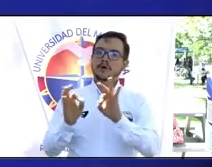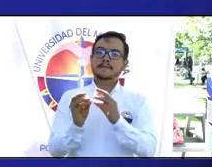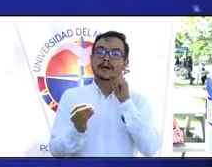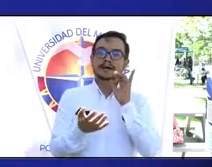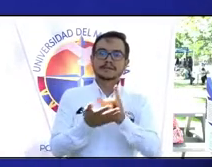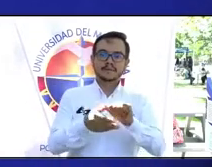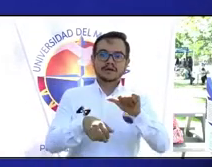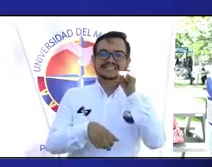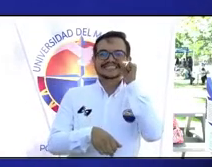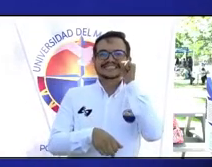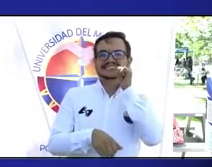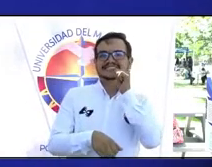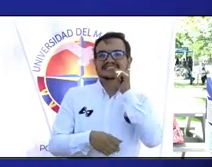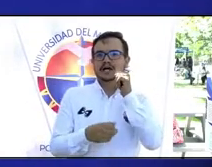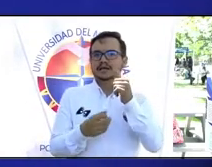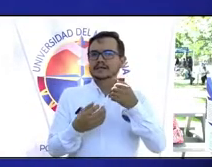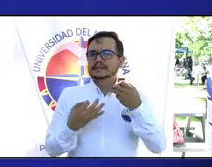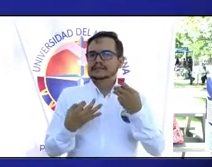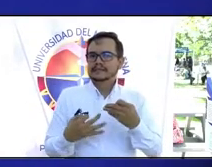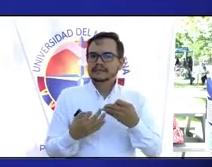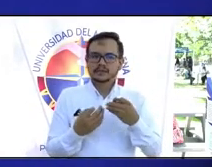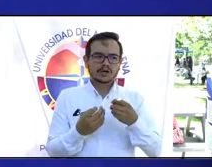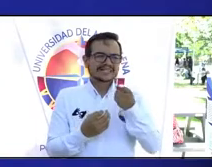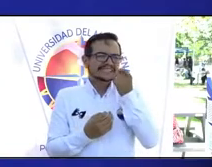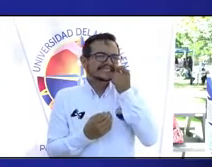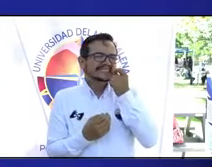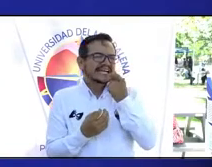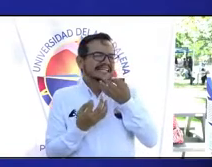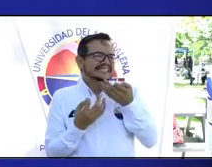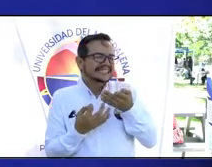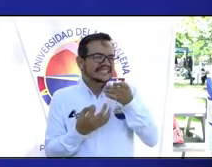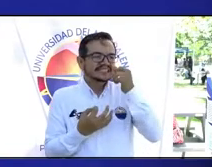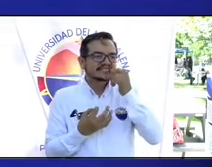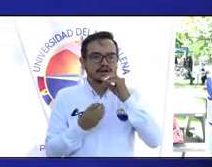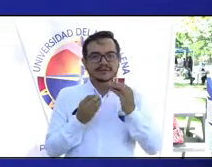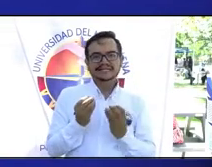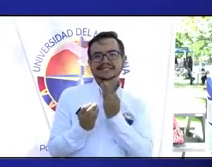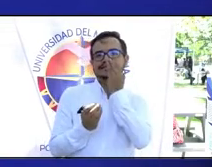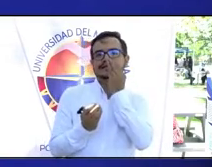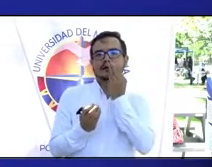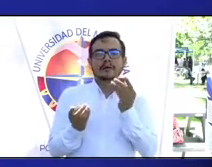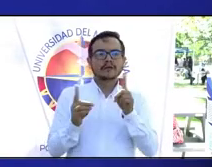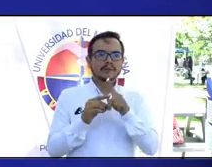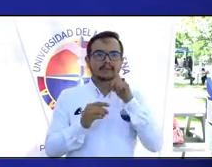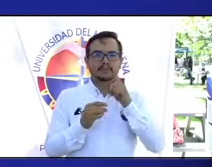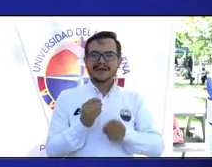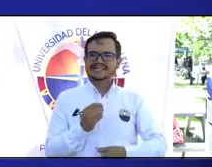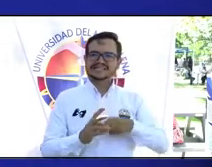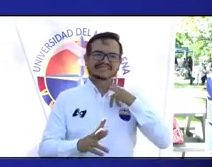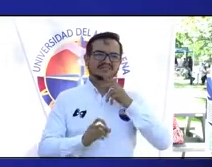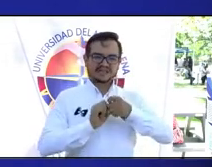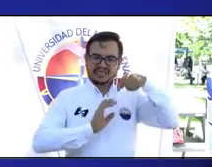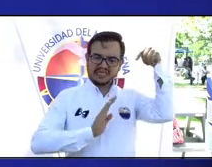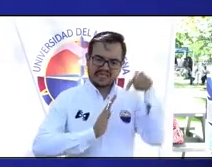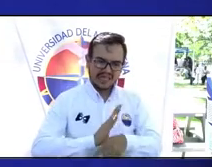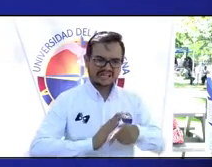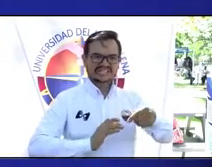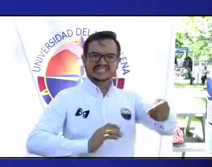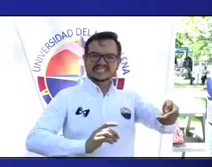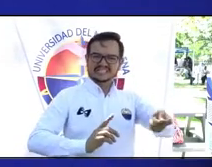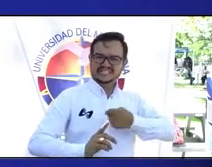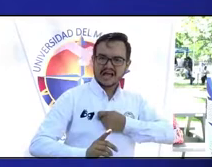procedimientos quirúrgicos gingivo-periodontales y protésicos, menos invasivos, menos traumáticos y de